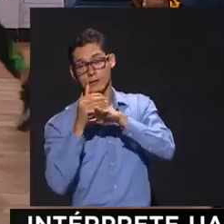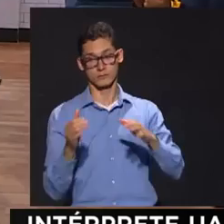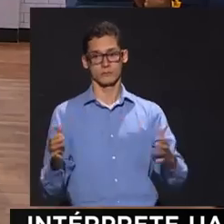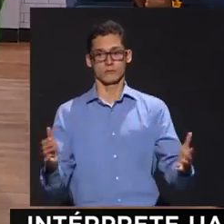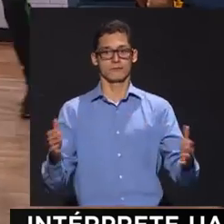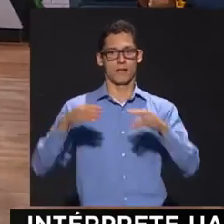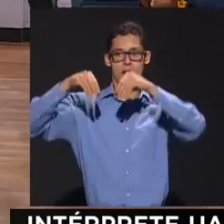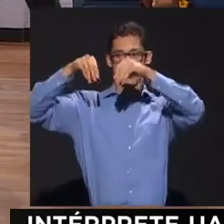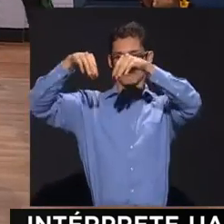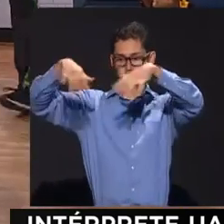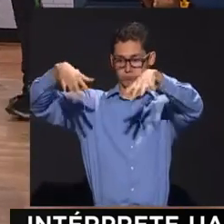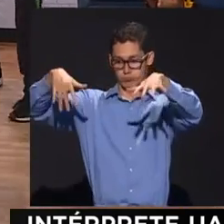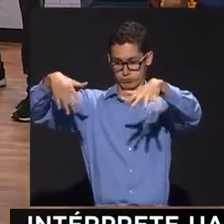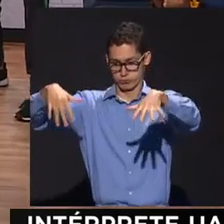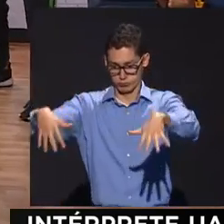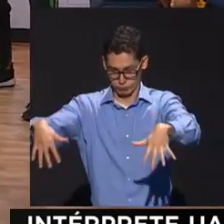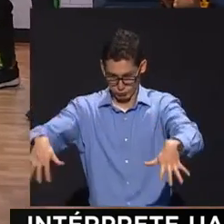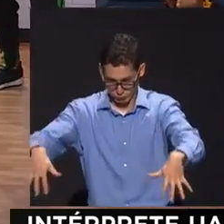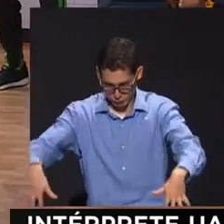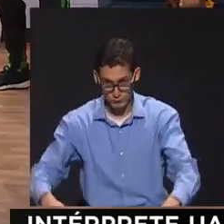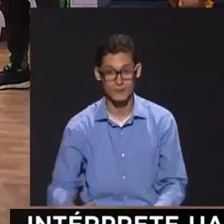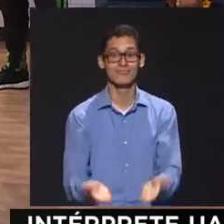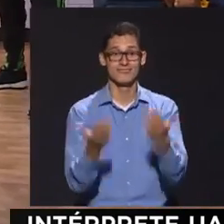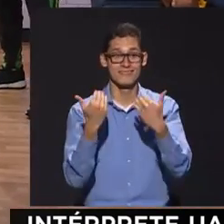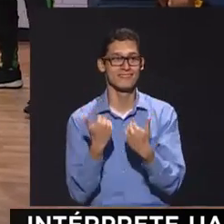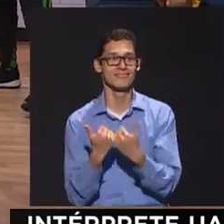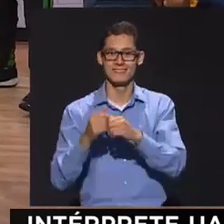arena y por